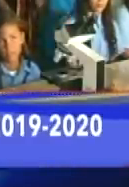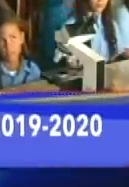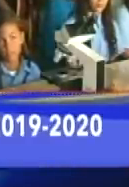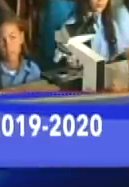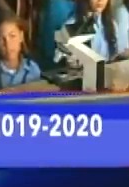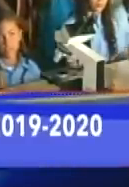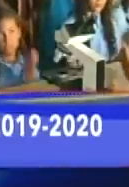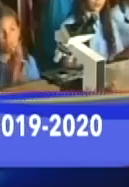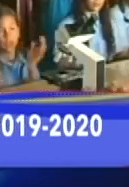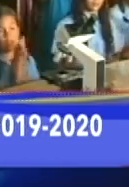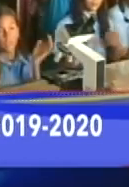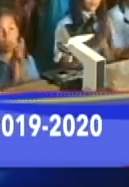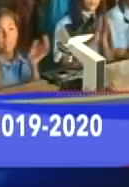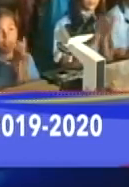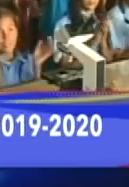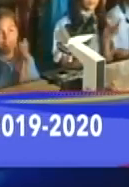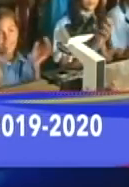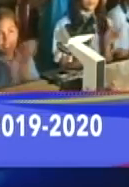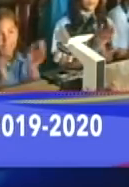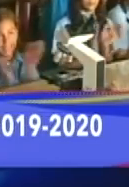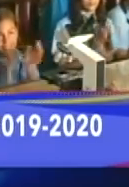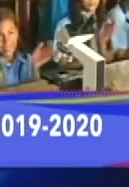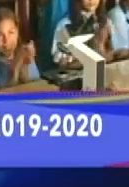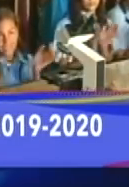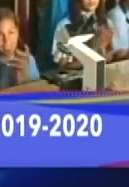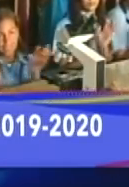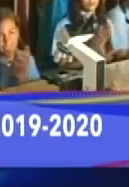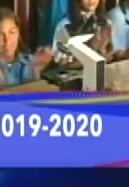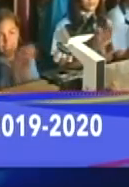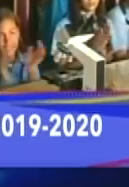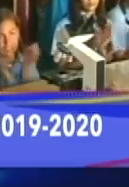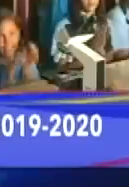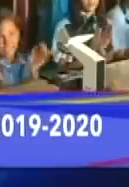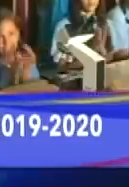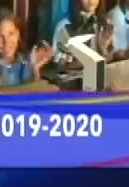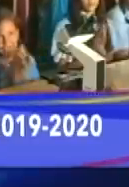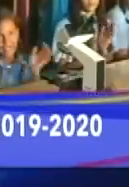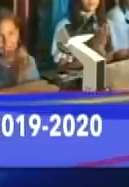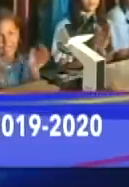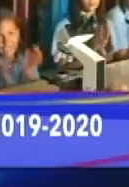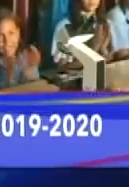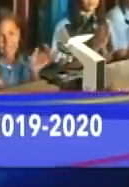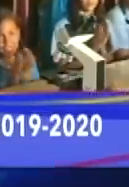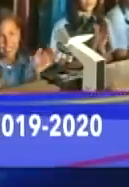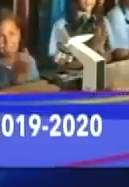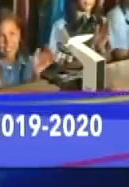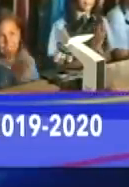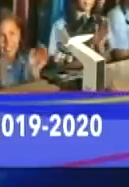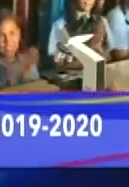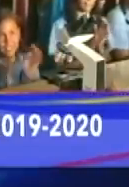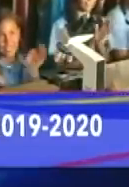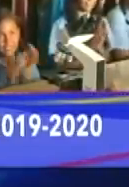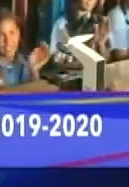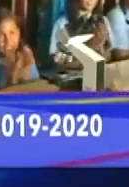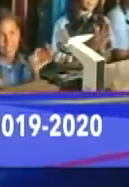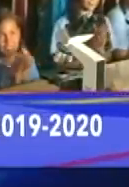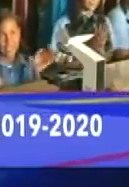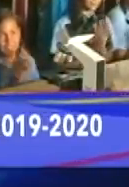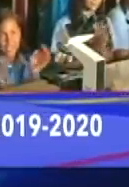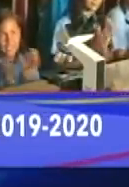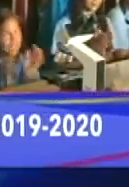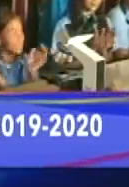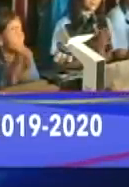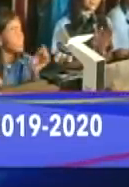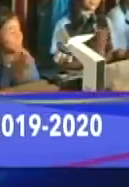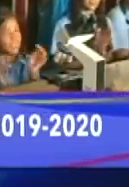las personas que se dieron sus viviendas humildes tendrán sus apartamentos a todo dar ahí tengan